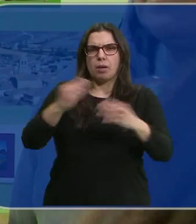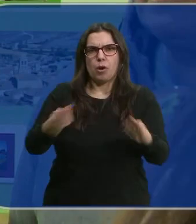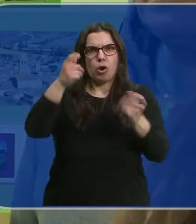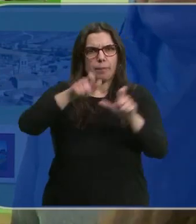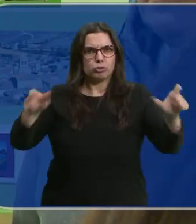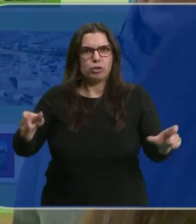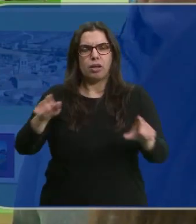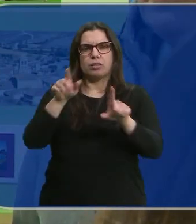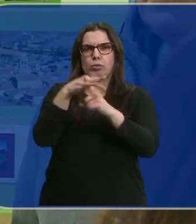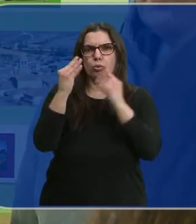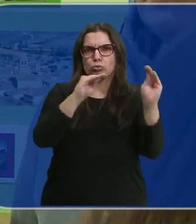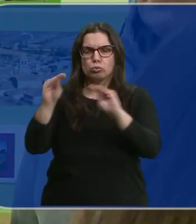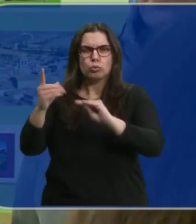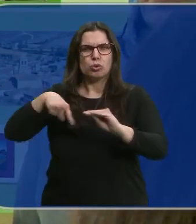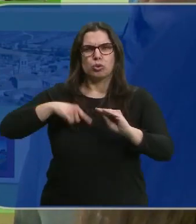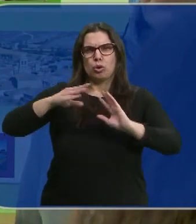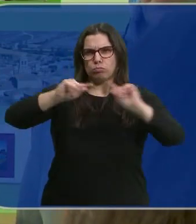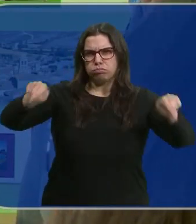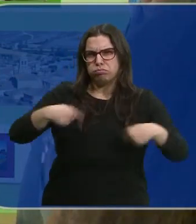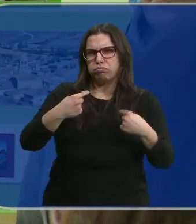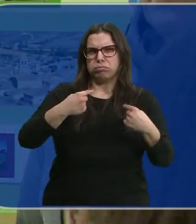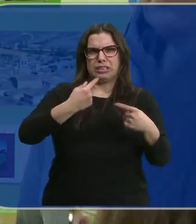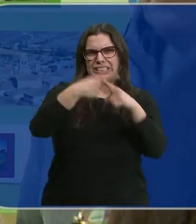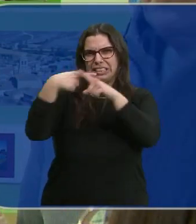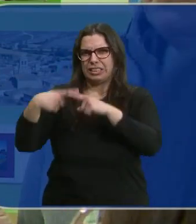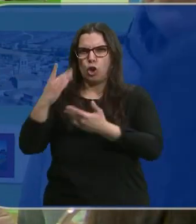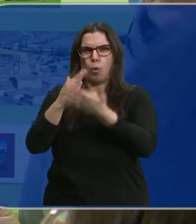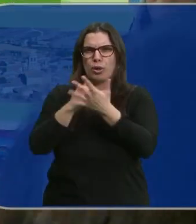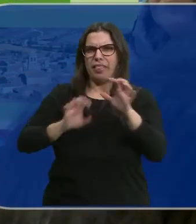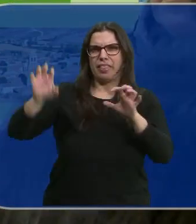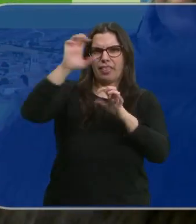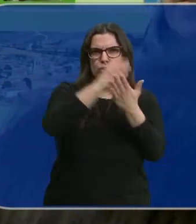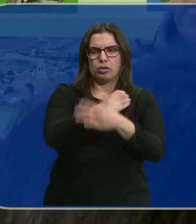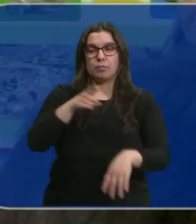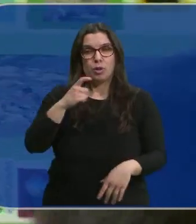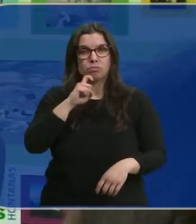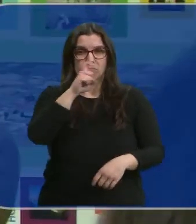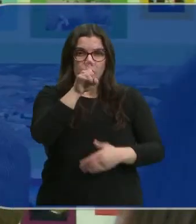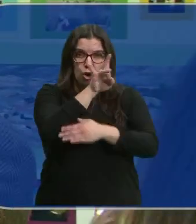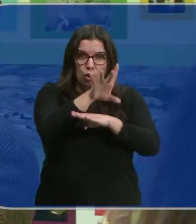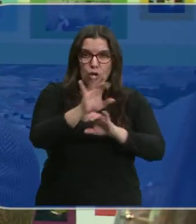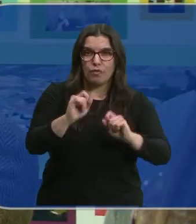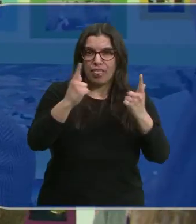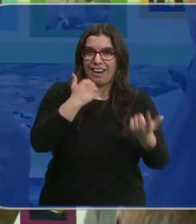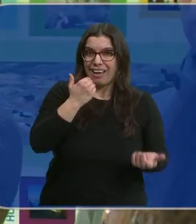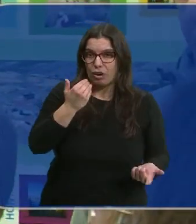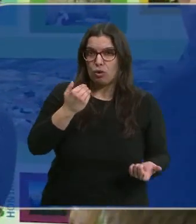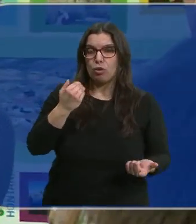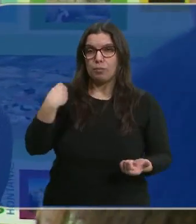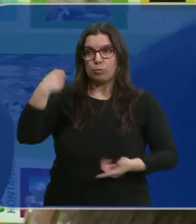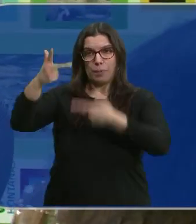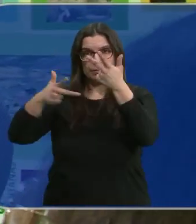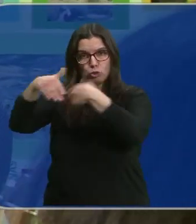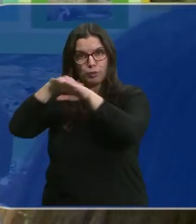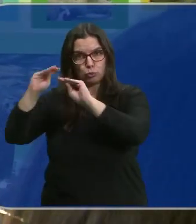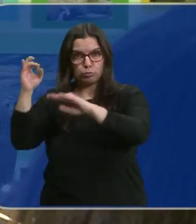ciudadanos. Tenemos multitud de convenios firmados con todas las comunidades autónomas vecinas. ¿Pero les ha llegado algún comunicado oficial por parte